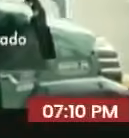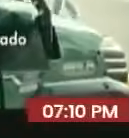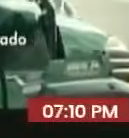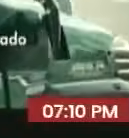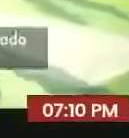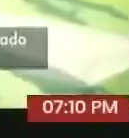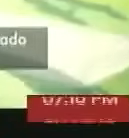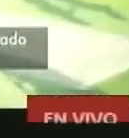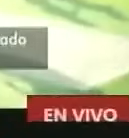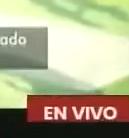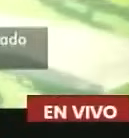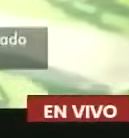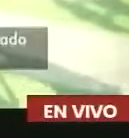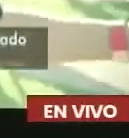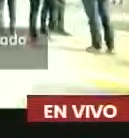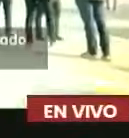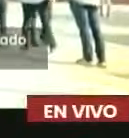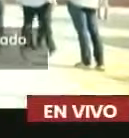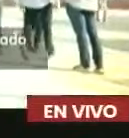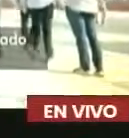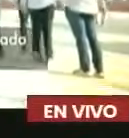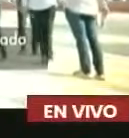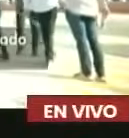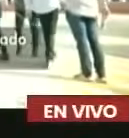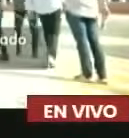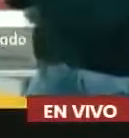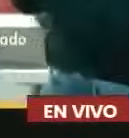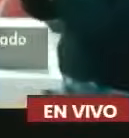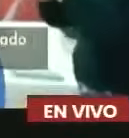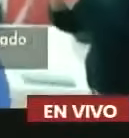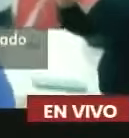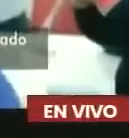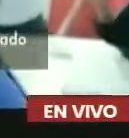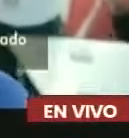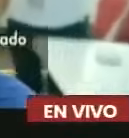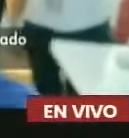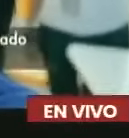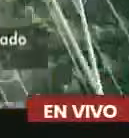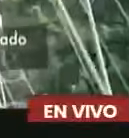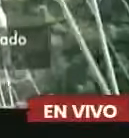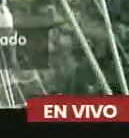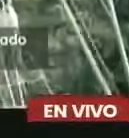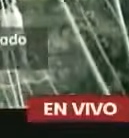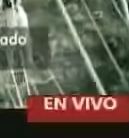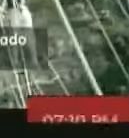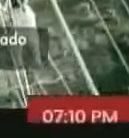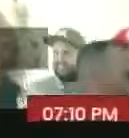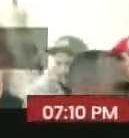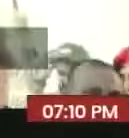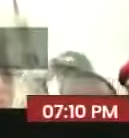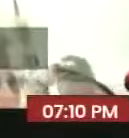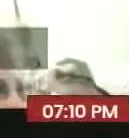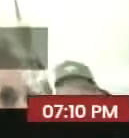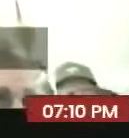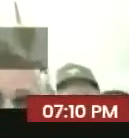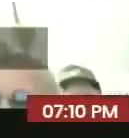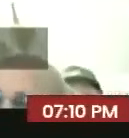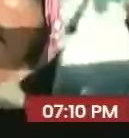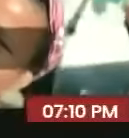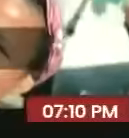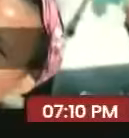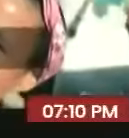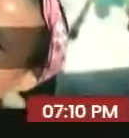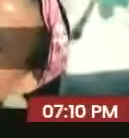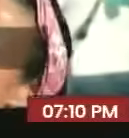venimos precisamente como lo dijimos. No hemos parado de trabajar con la gran misión Venezuela Bella, con todos los